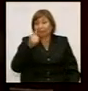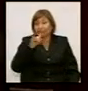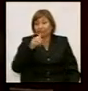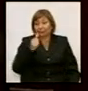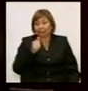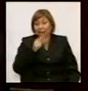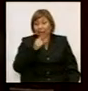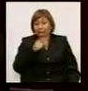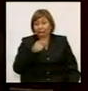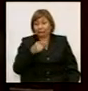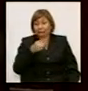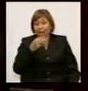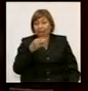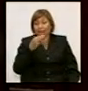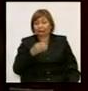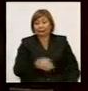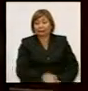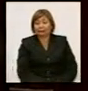y es un hombre sufrido.